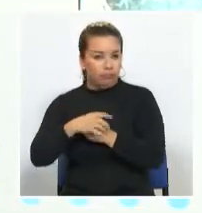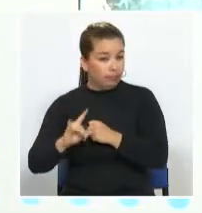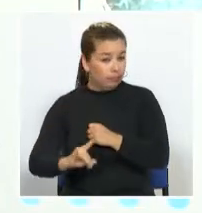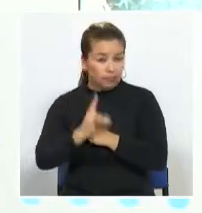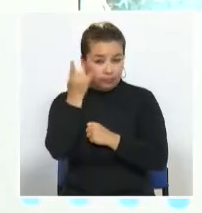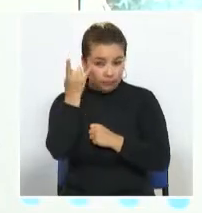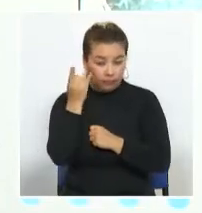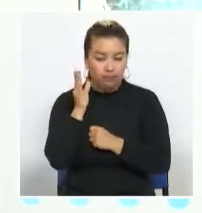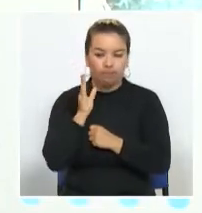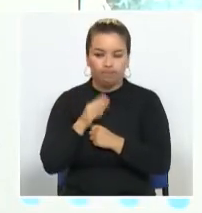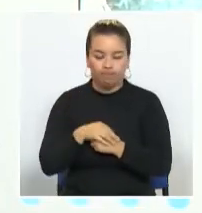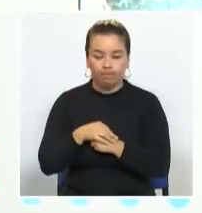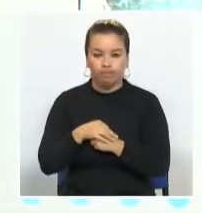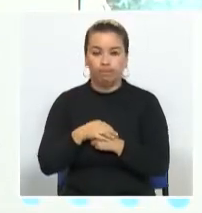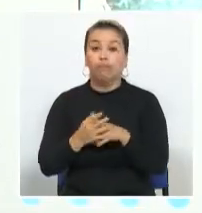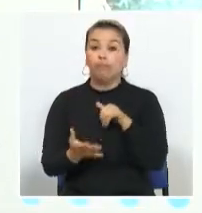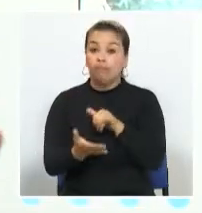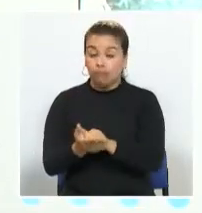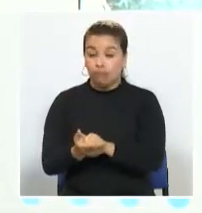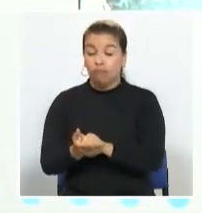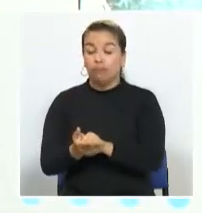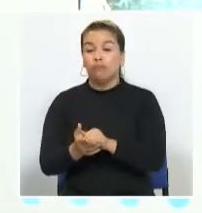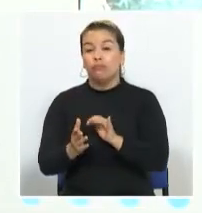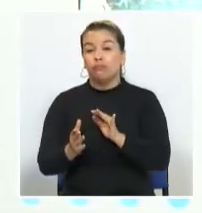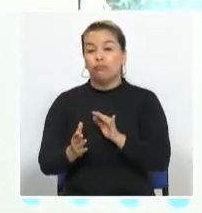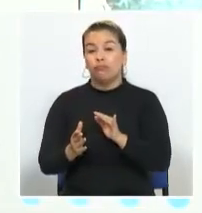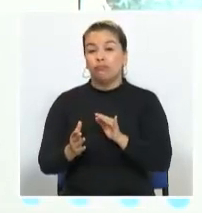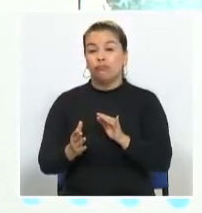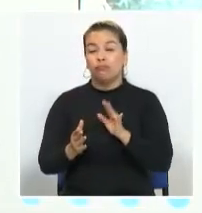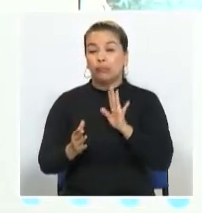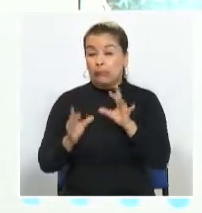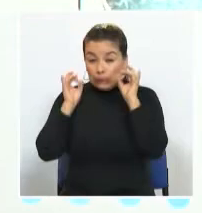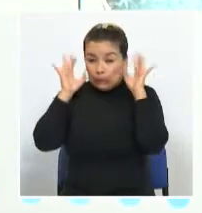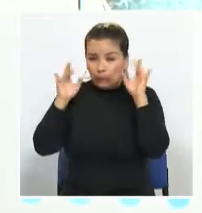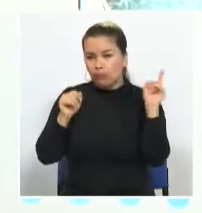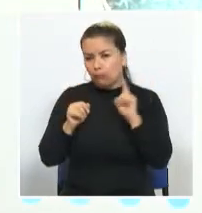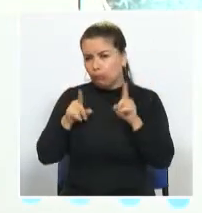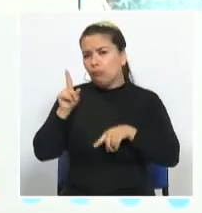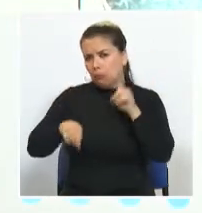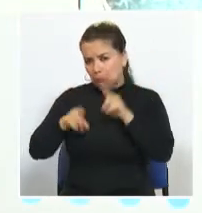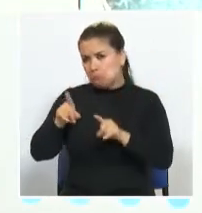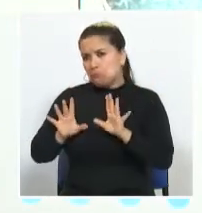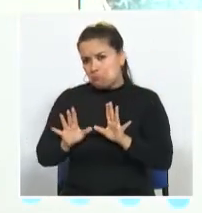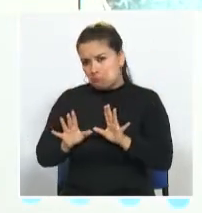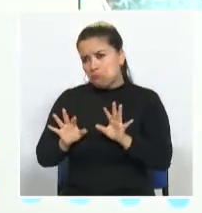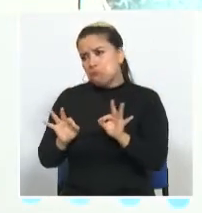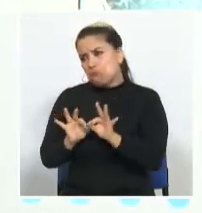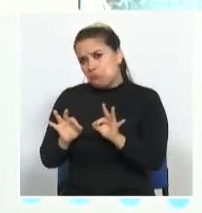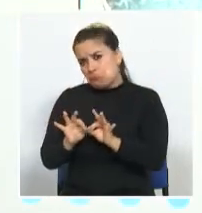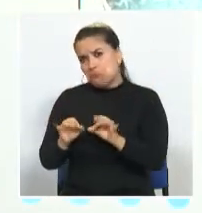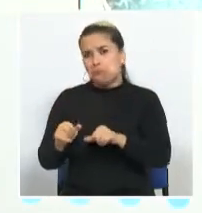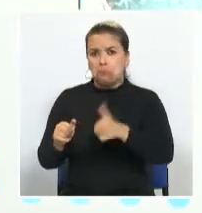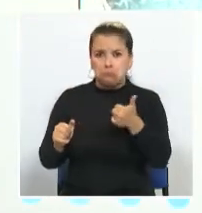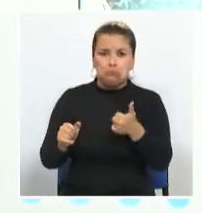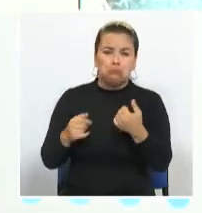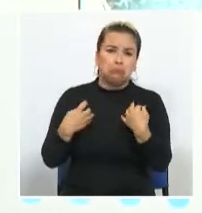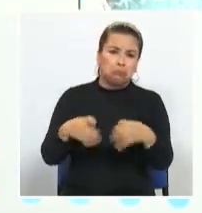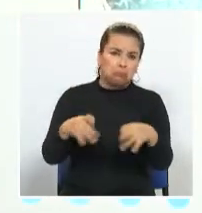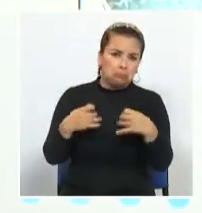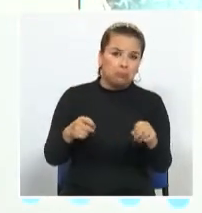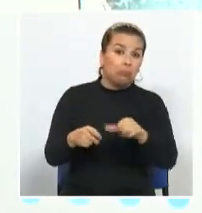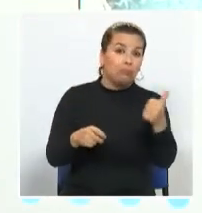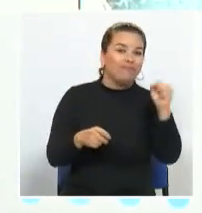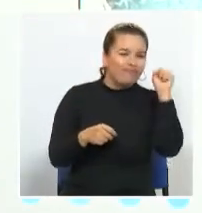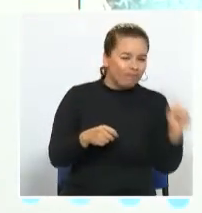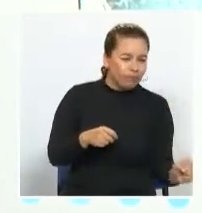y esos soplos no necesariamente son graves. Existen soplos leves, soplos moderados y soplos severos. Dependiendo